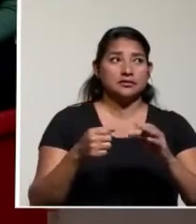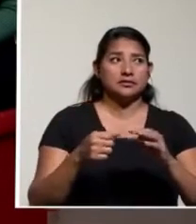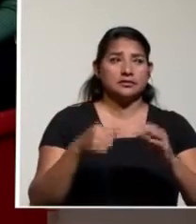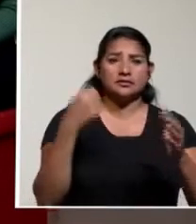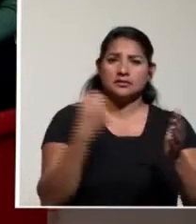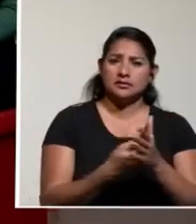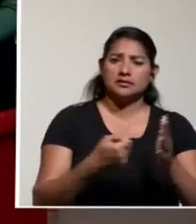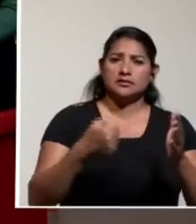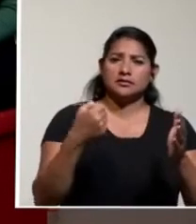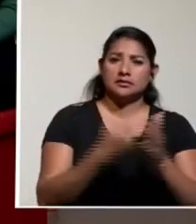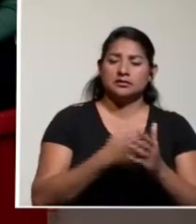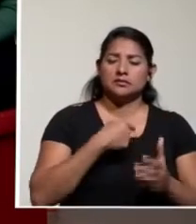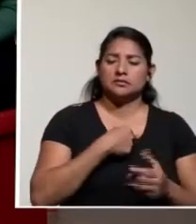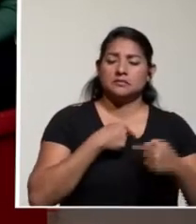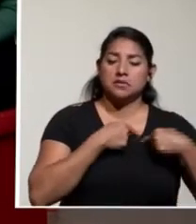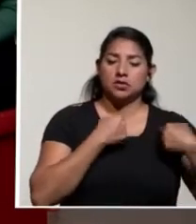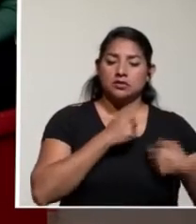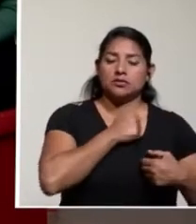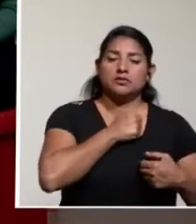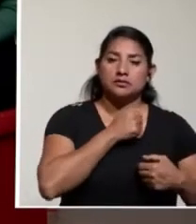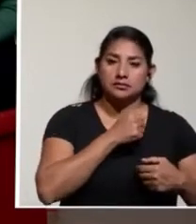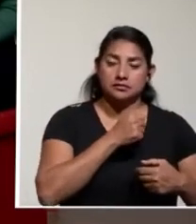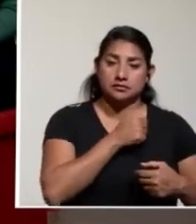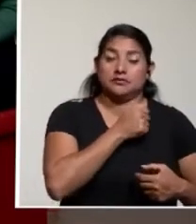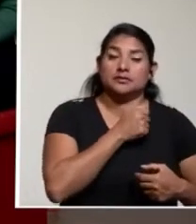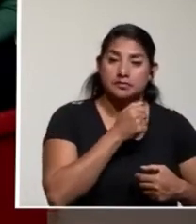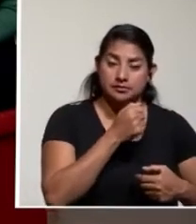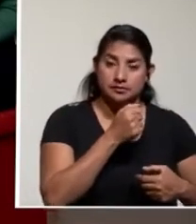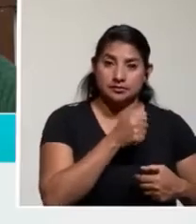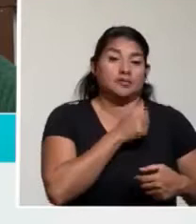Como los latidos de mi corazón.